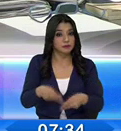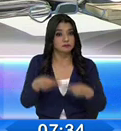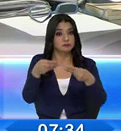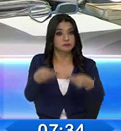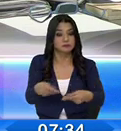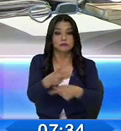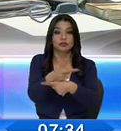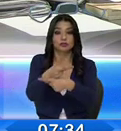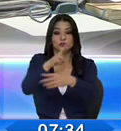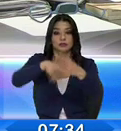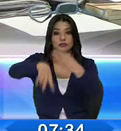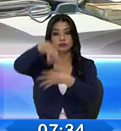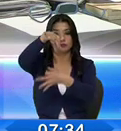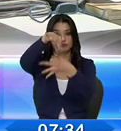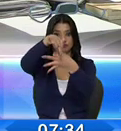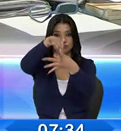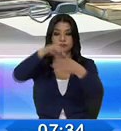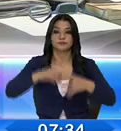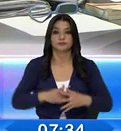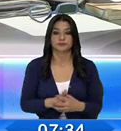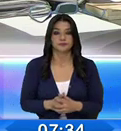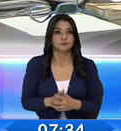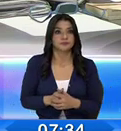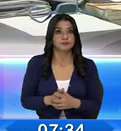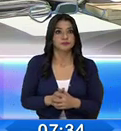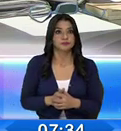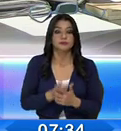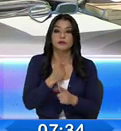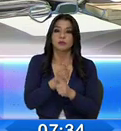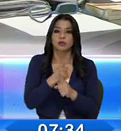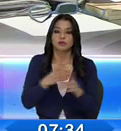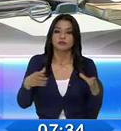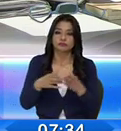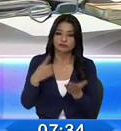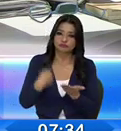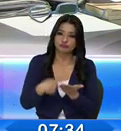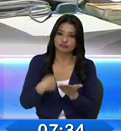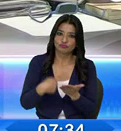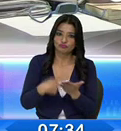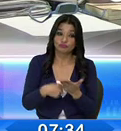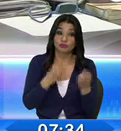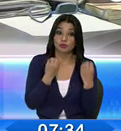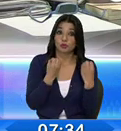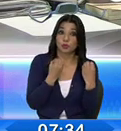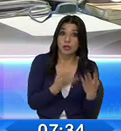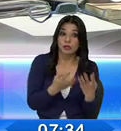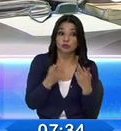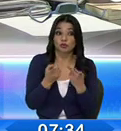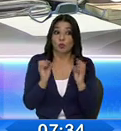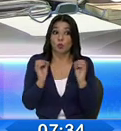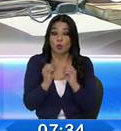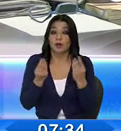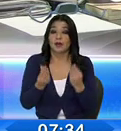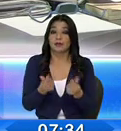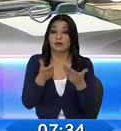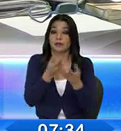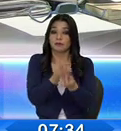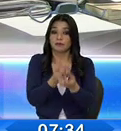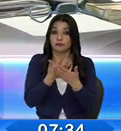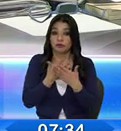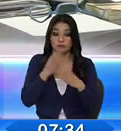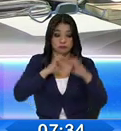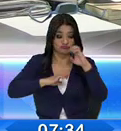consejo nacional electoral y en ese sentido se hace un análisis tanto cuantitativo como cualitativo de la información